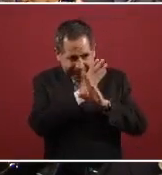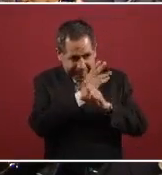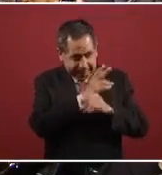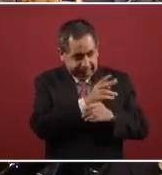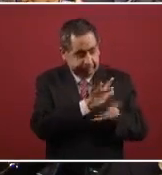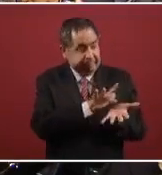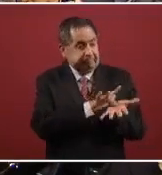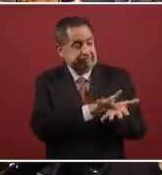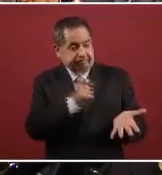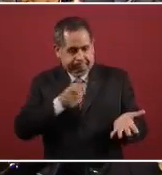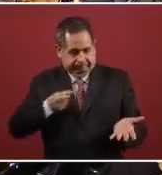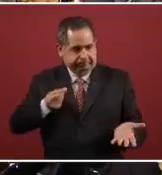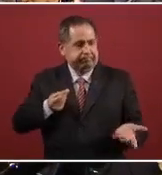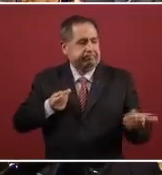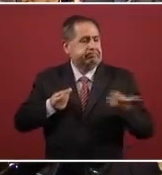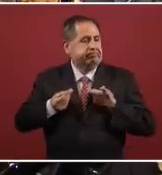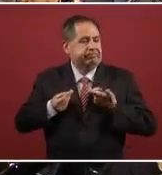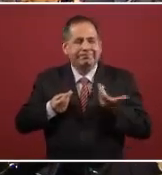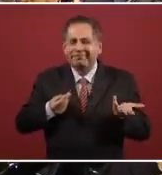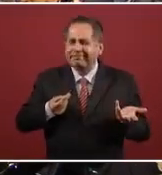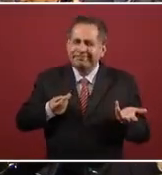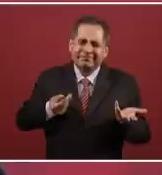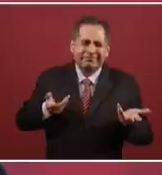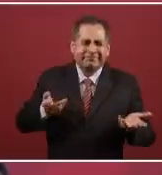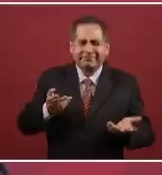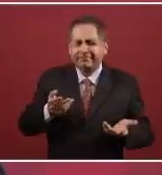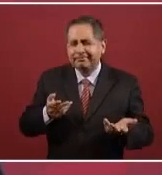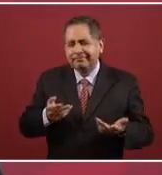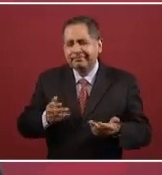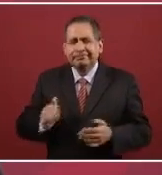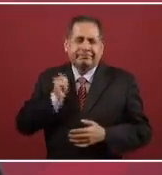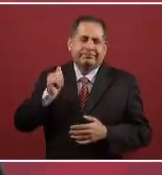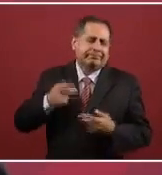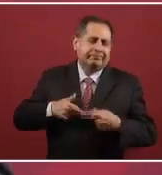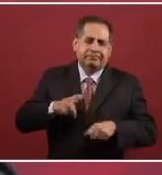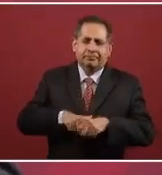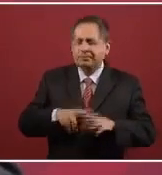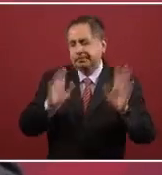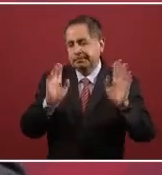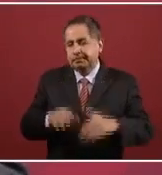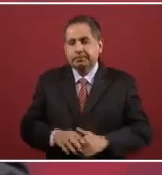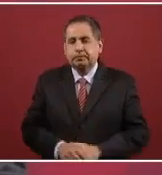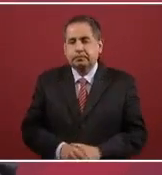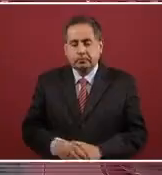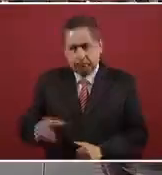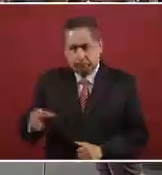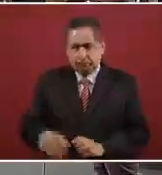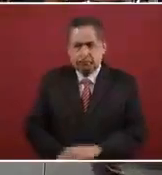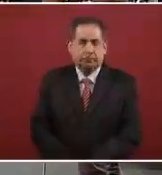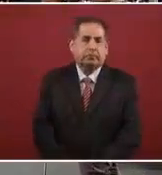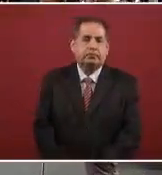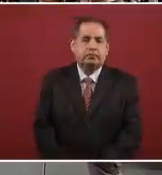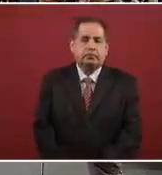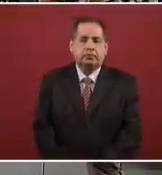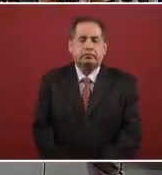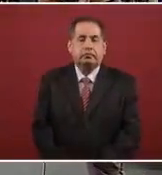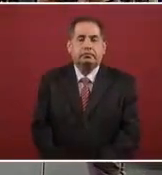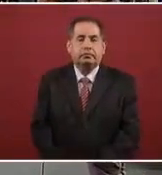prebendas, provechos personales. Pero, en fin, ahí está. A ver, Sara.